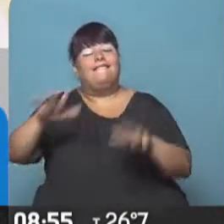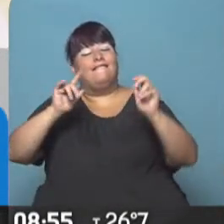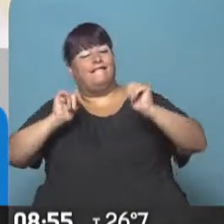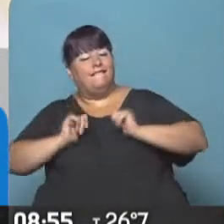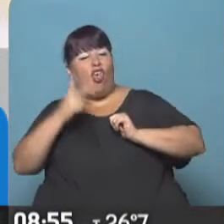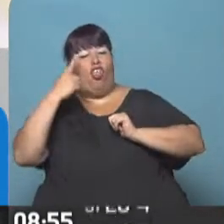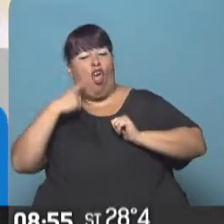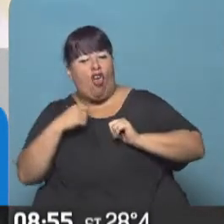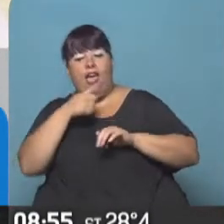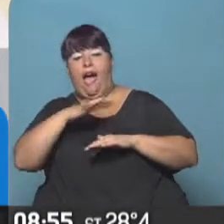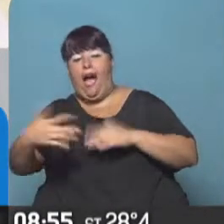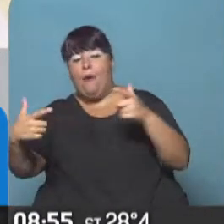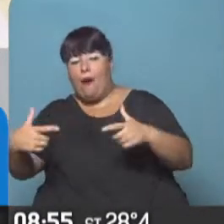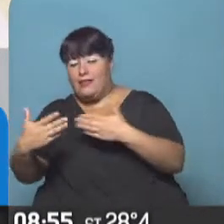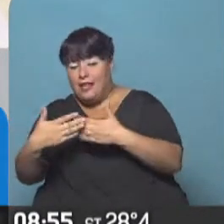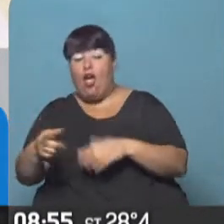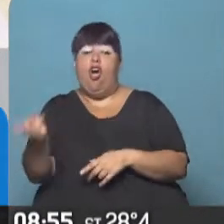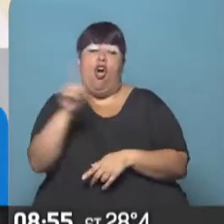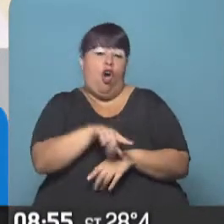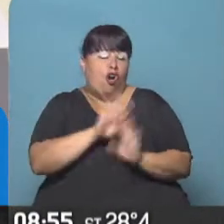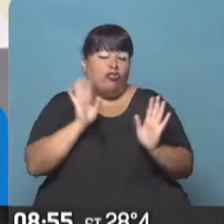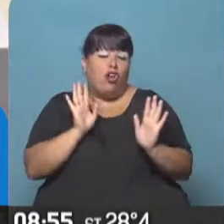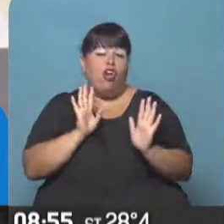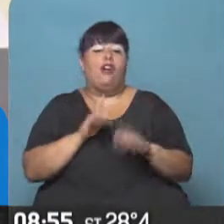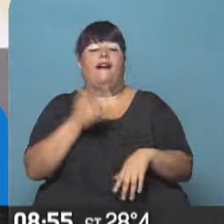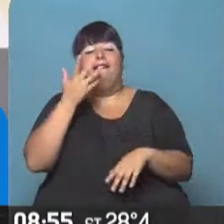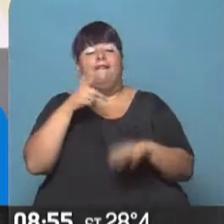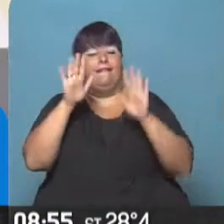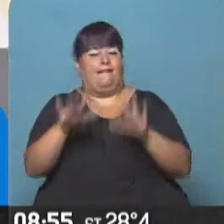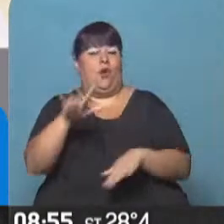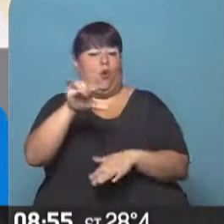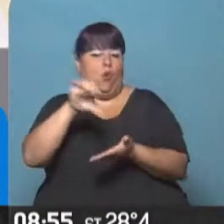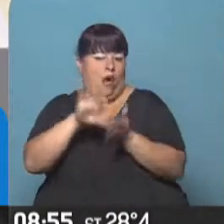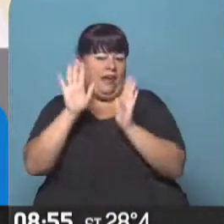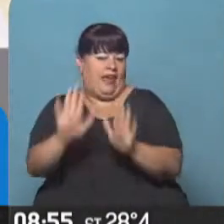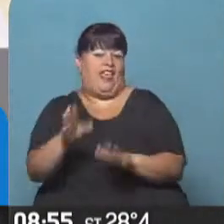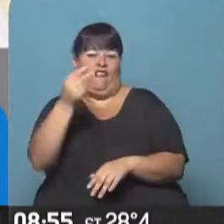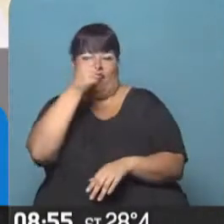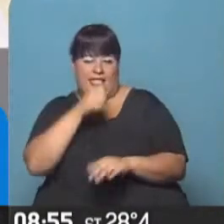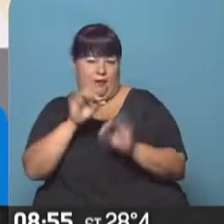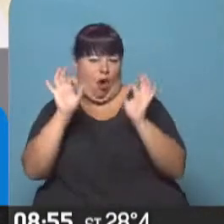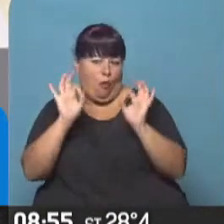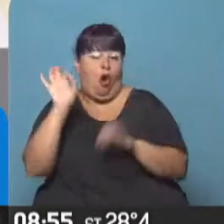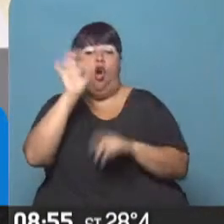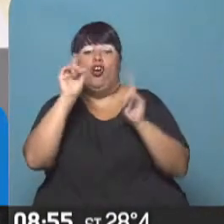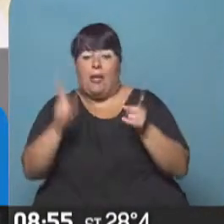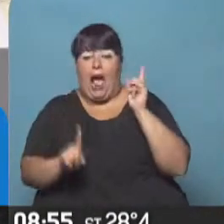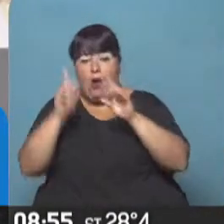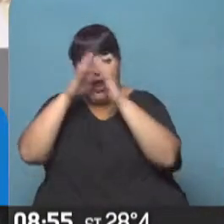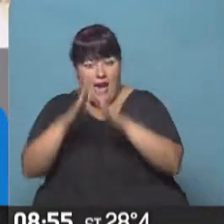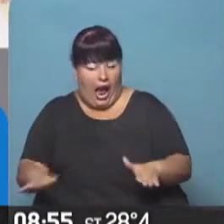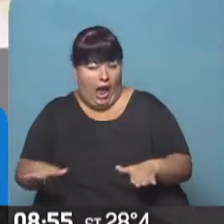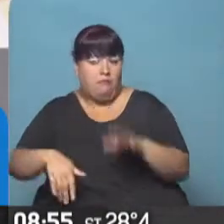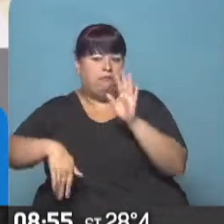dos días al costado de la laguna otros directamente eligen este destino para pasar todo el fin de semana completo o incluso también acampar